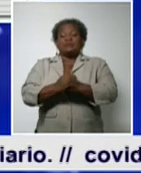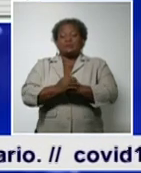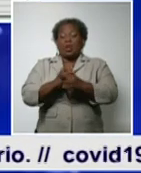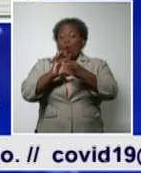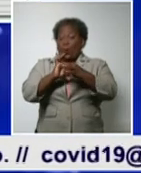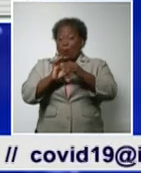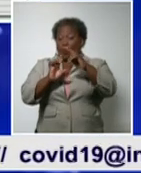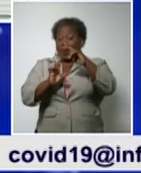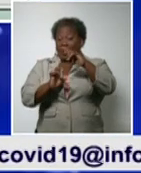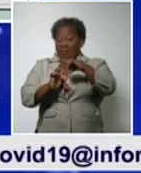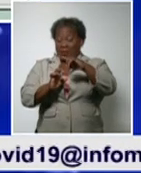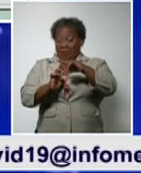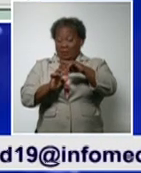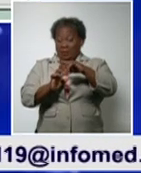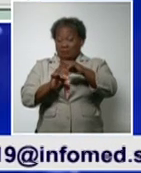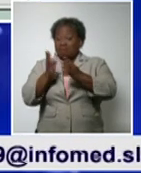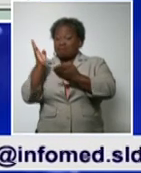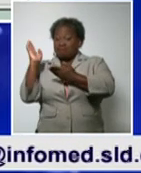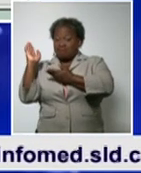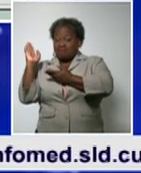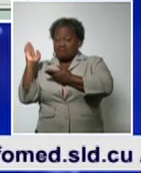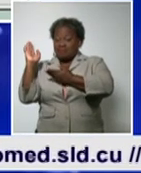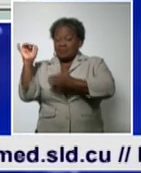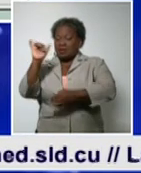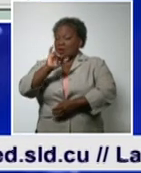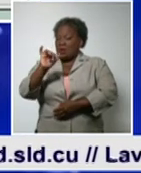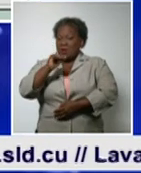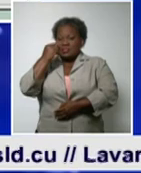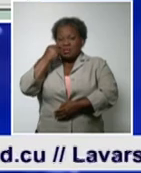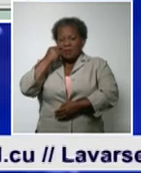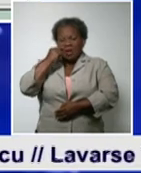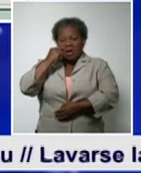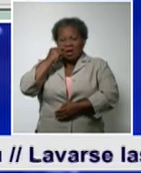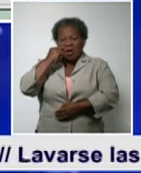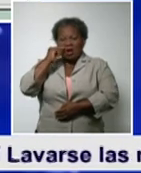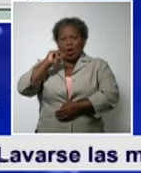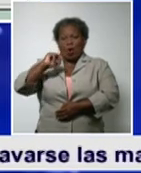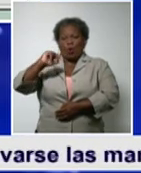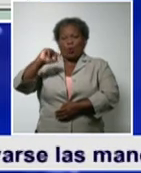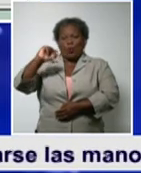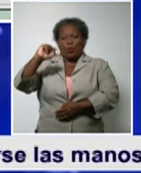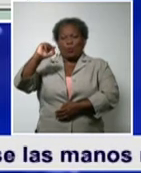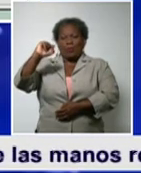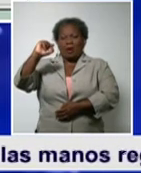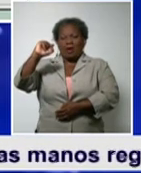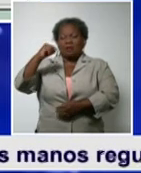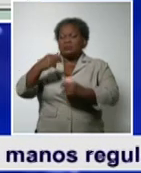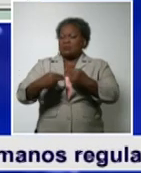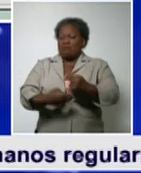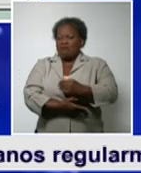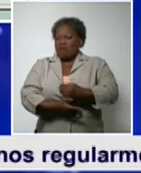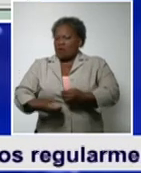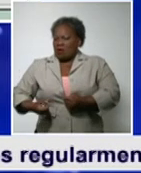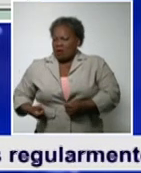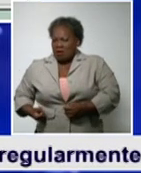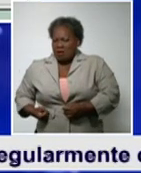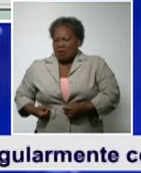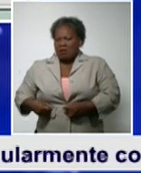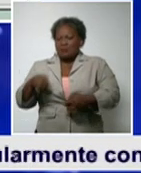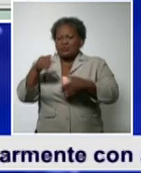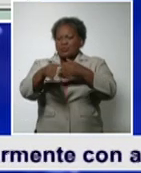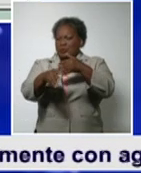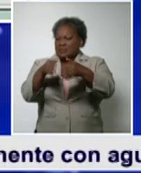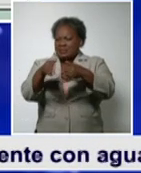Guantánamo, ahí también se puede apreciar en la curva, con un esfuerzo, con una participación, con la